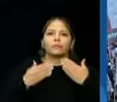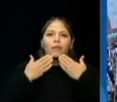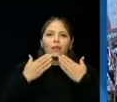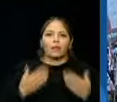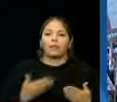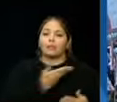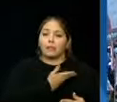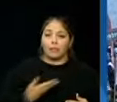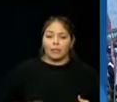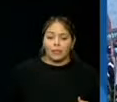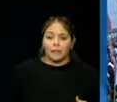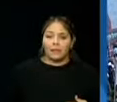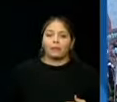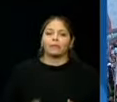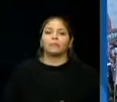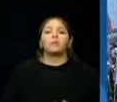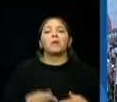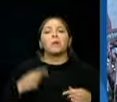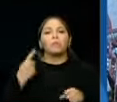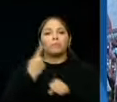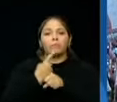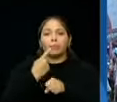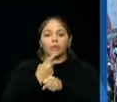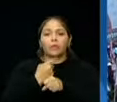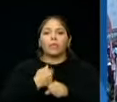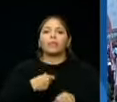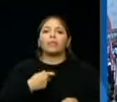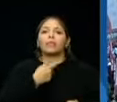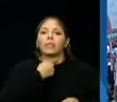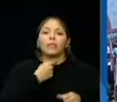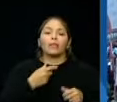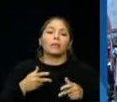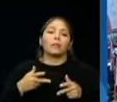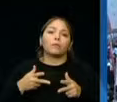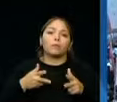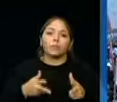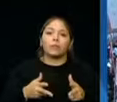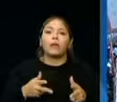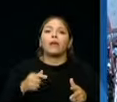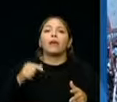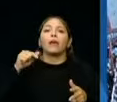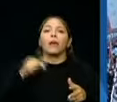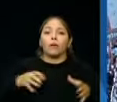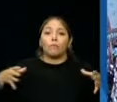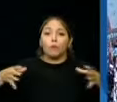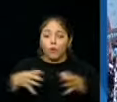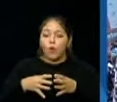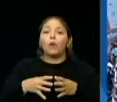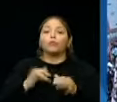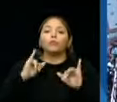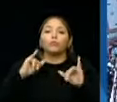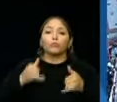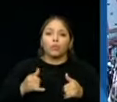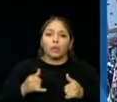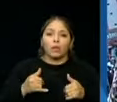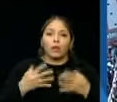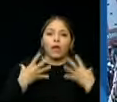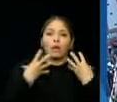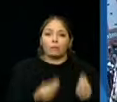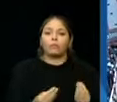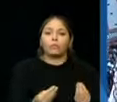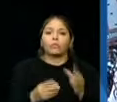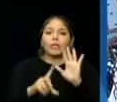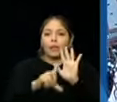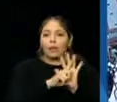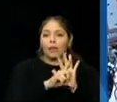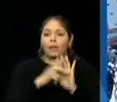¿no? Mencione la política de Javier Milei que le haya resultado más positiva. Y la económica es